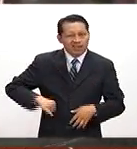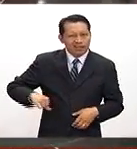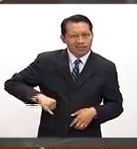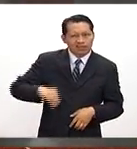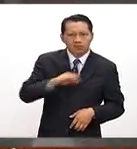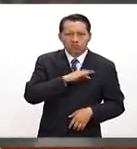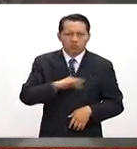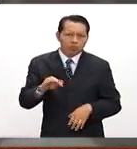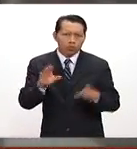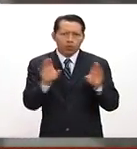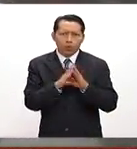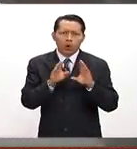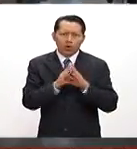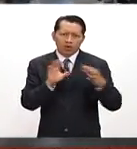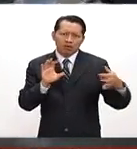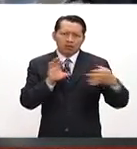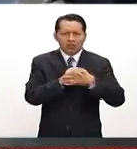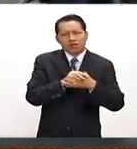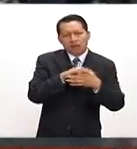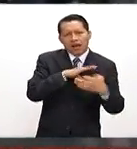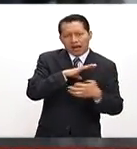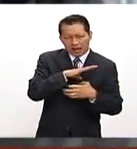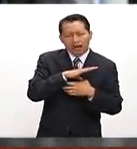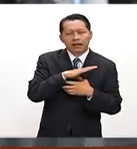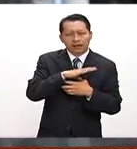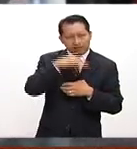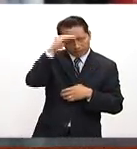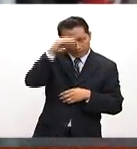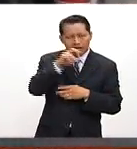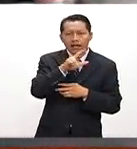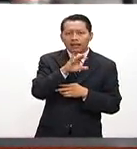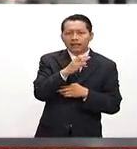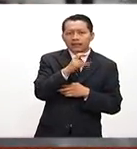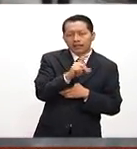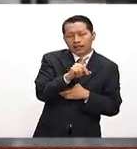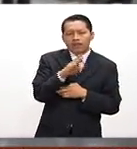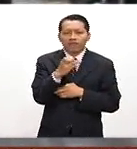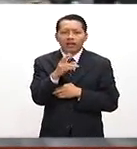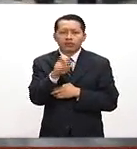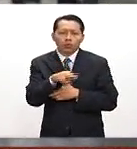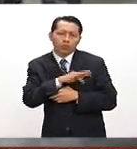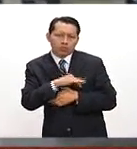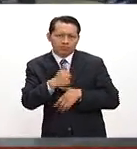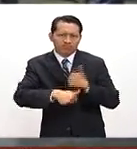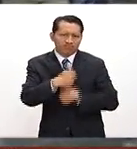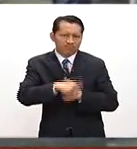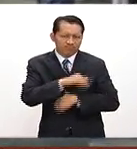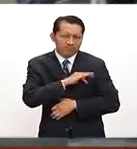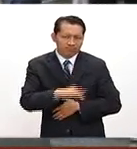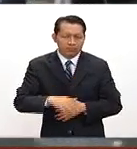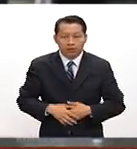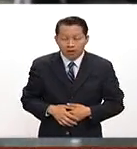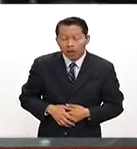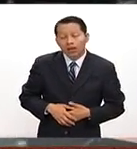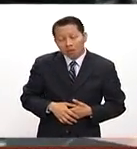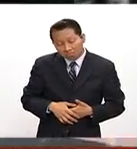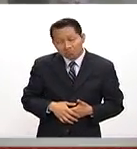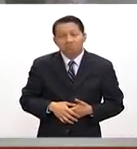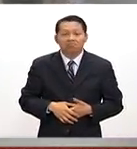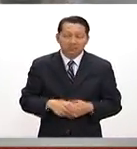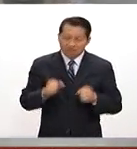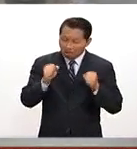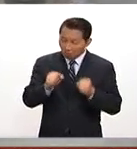alianza con Sir Richard Branson para hacer una competencia de emprendedurismo. Sin duda, Sophie, un gran